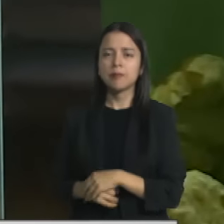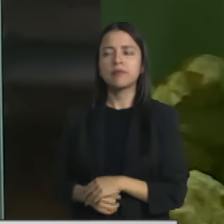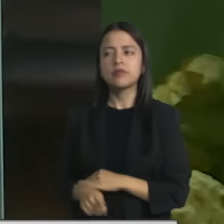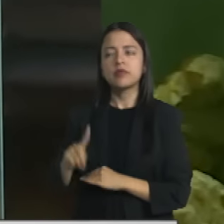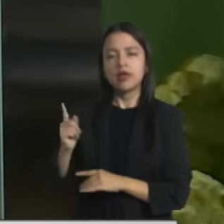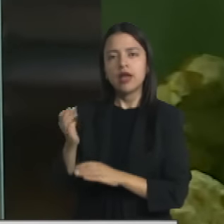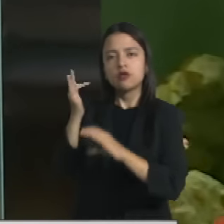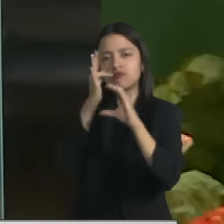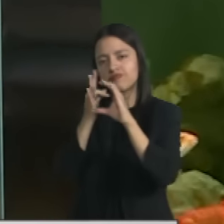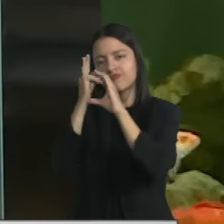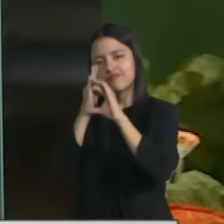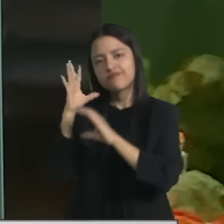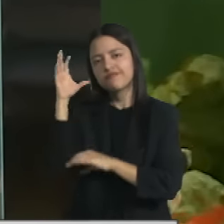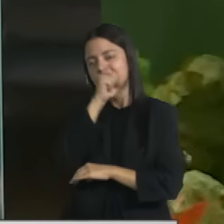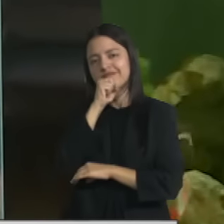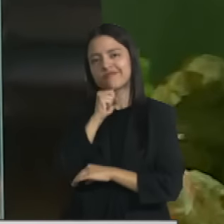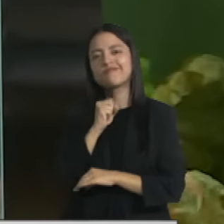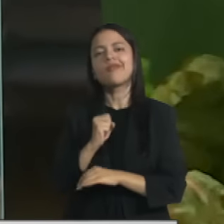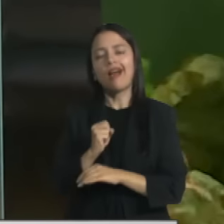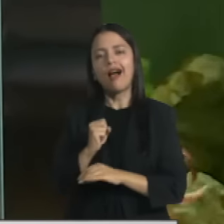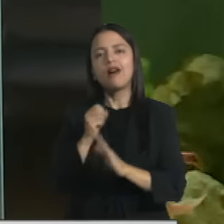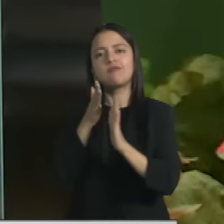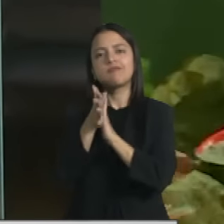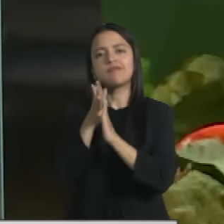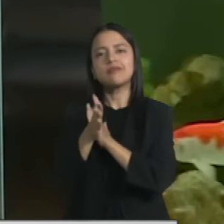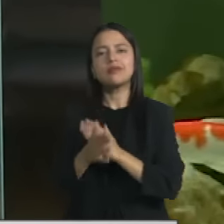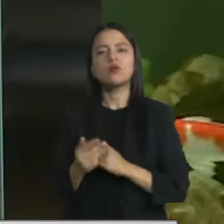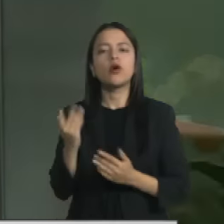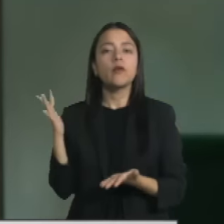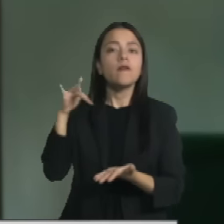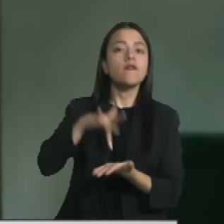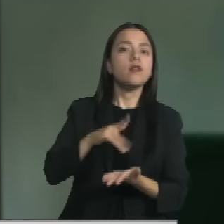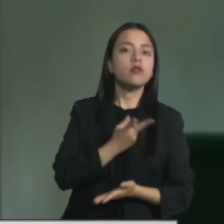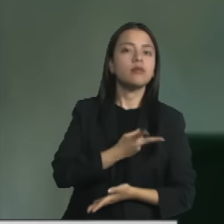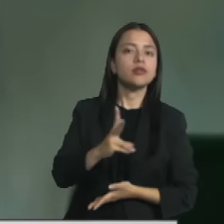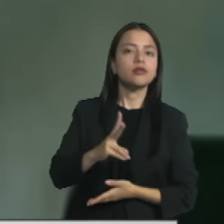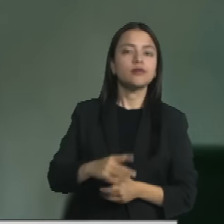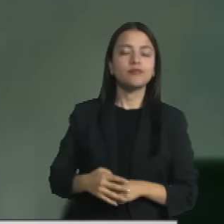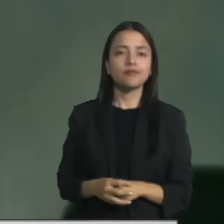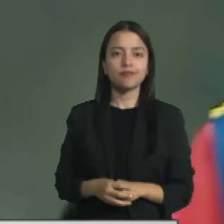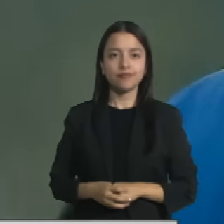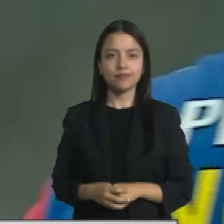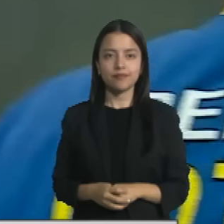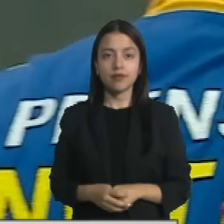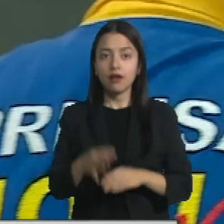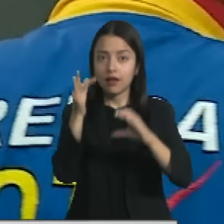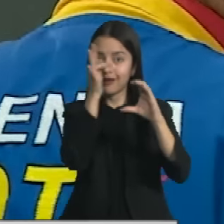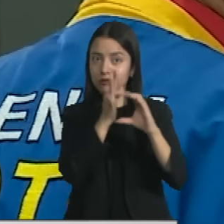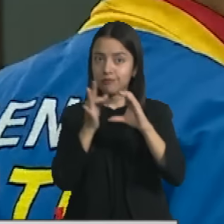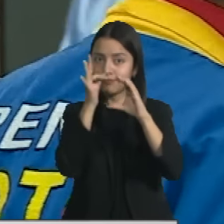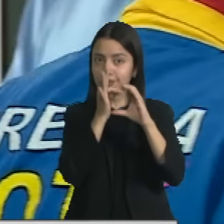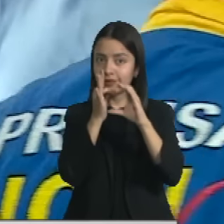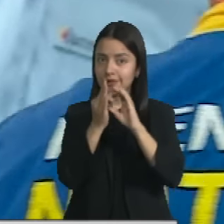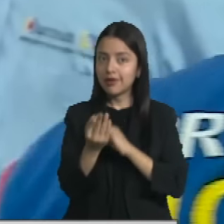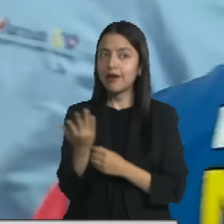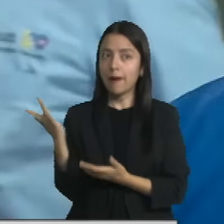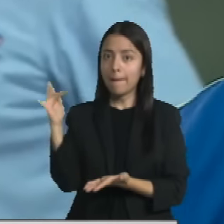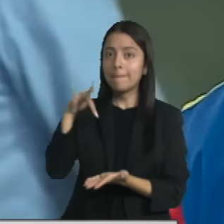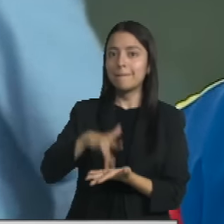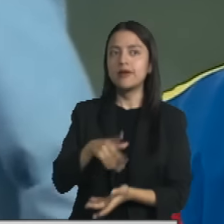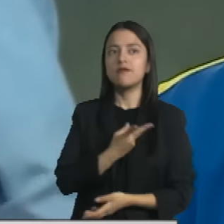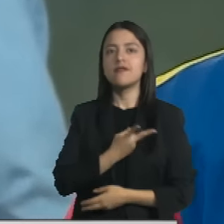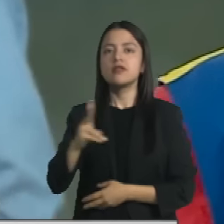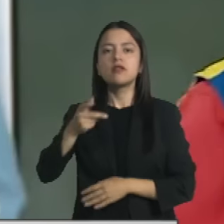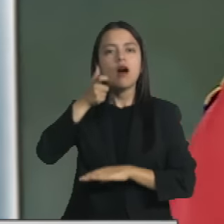General de la República durante su visita a la capital del Valle del Cauca. La Contraloría General de la República culminó